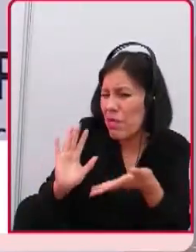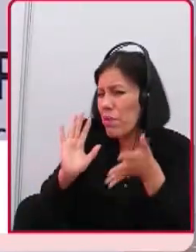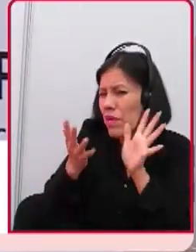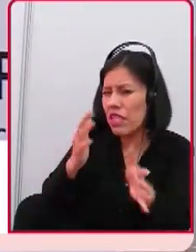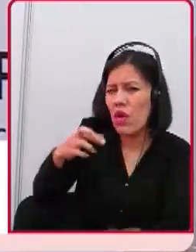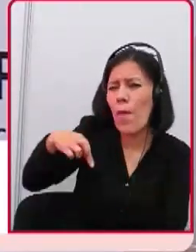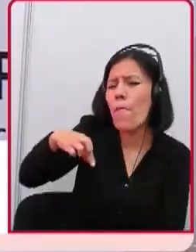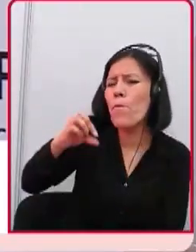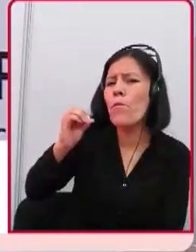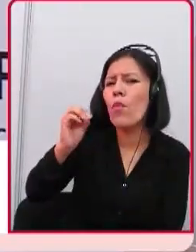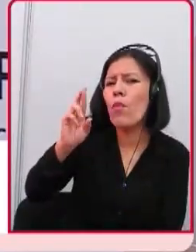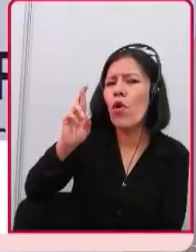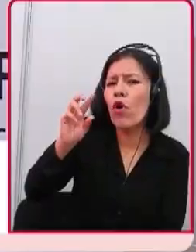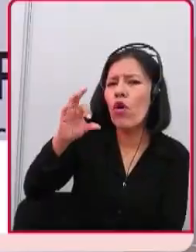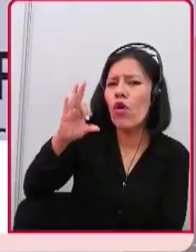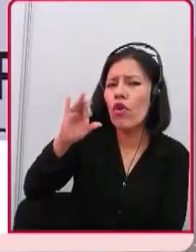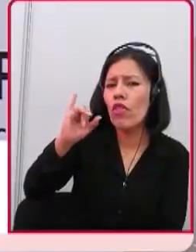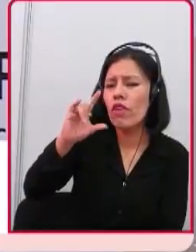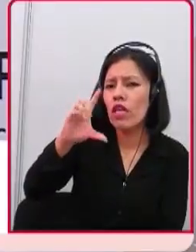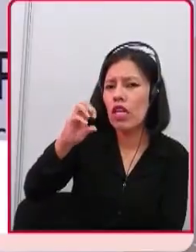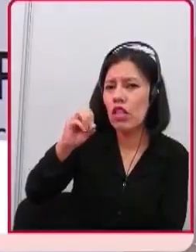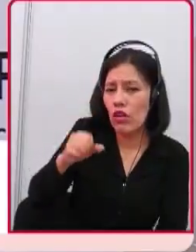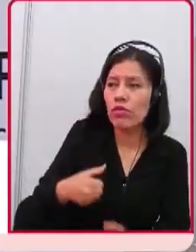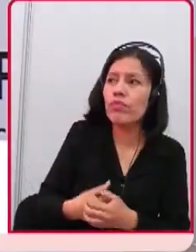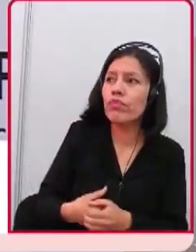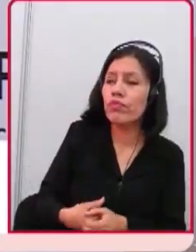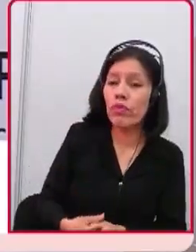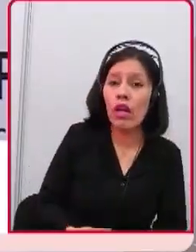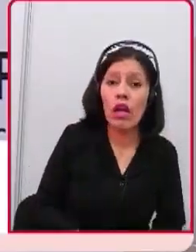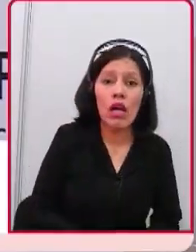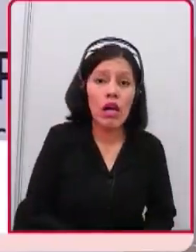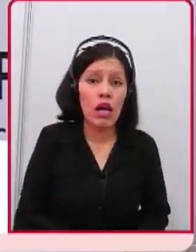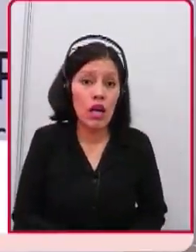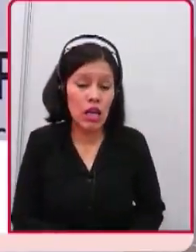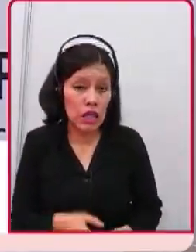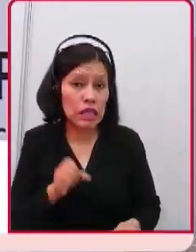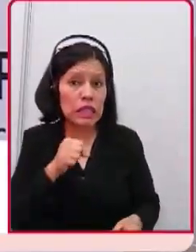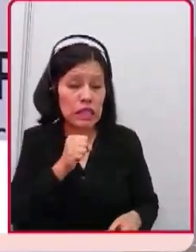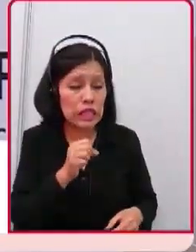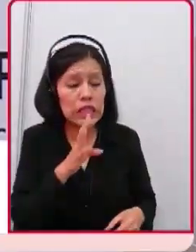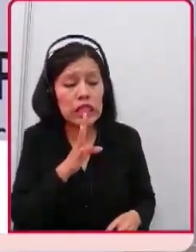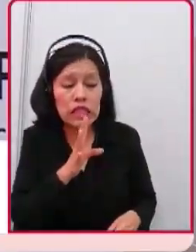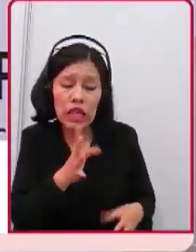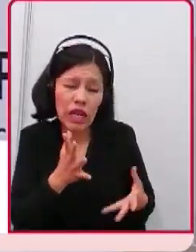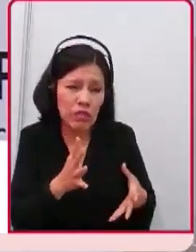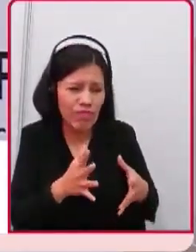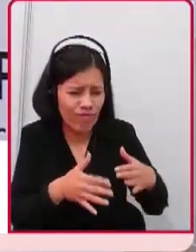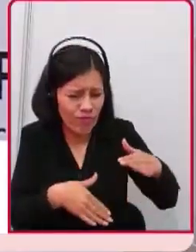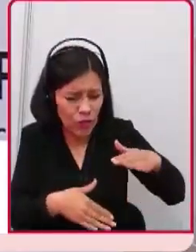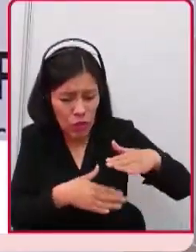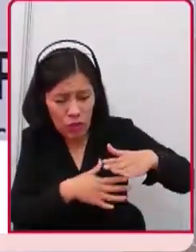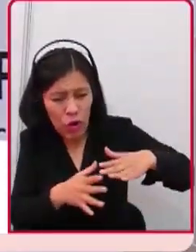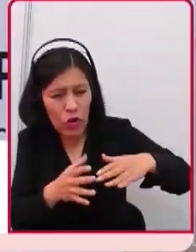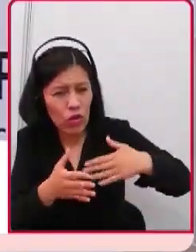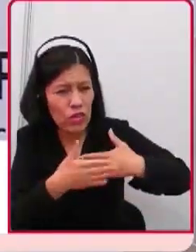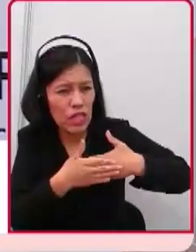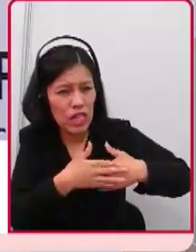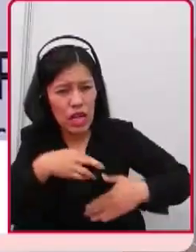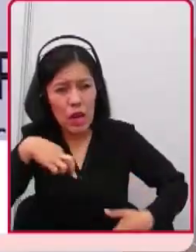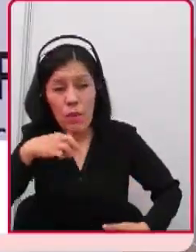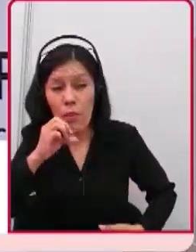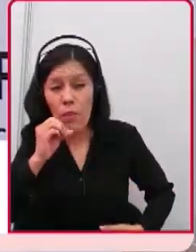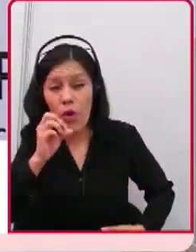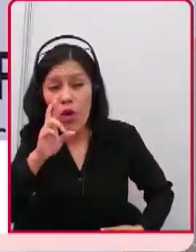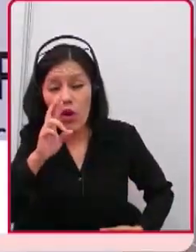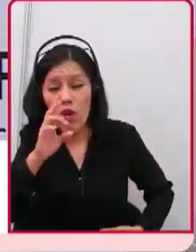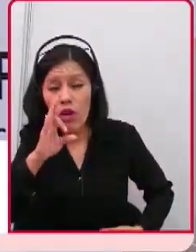observado una textura. Ya, si hablamos acercándonos al pórfido, que en este caso la sección esquemática, que sería tener un pórfido